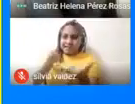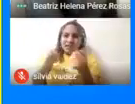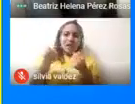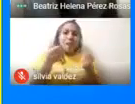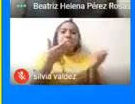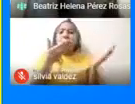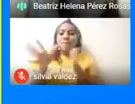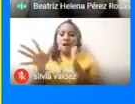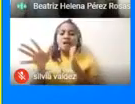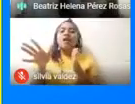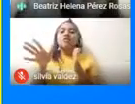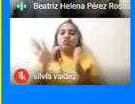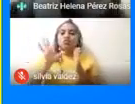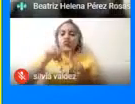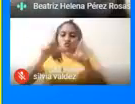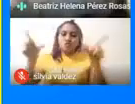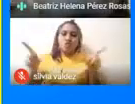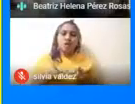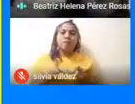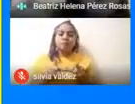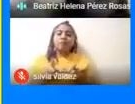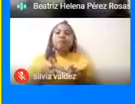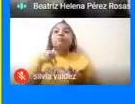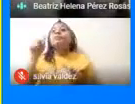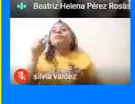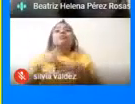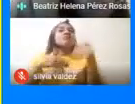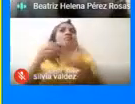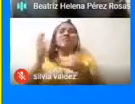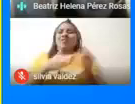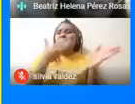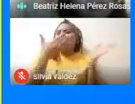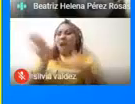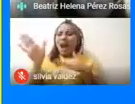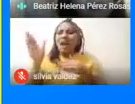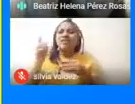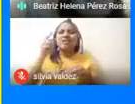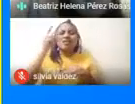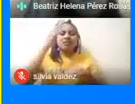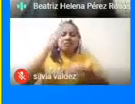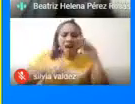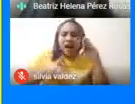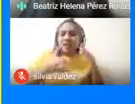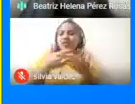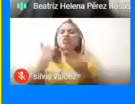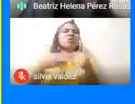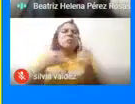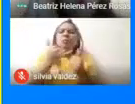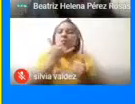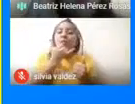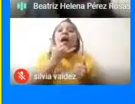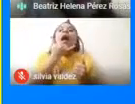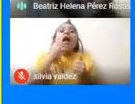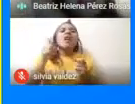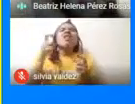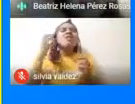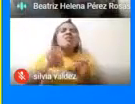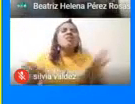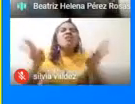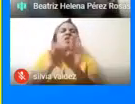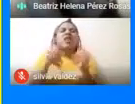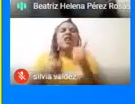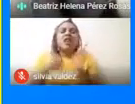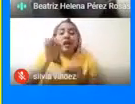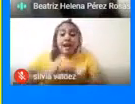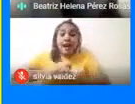un territorio. Lo importante, independientemente de ese plazo y ese horizonte en el tiempo, es que siempre tengamos como una claridad